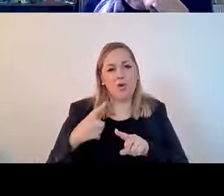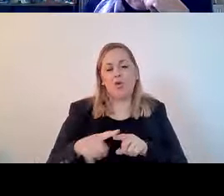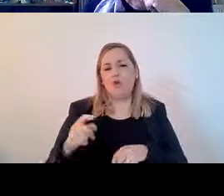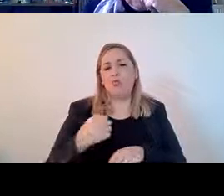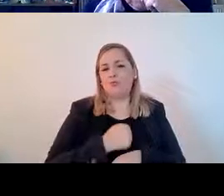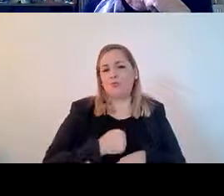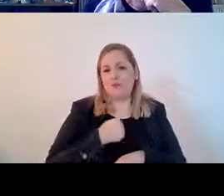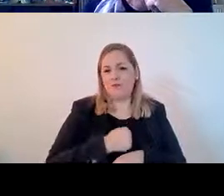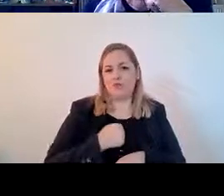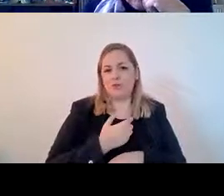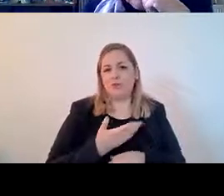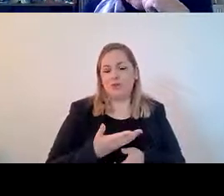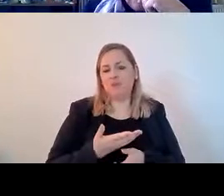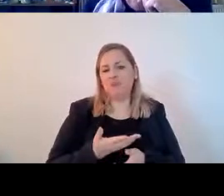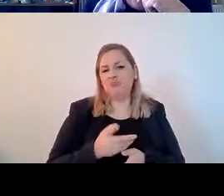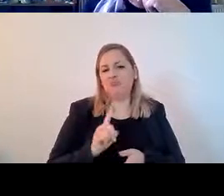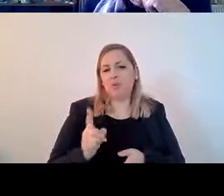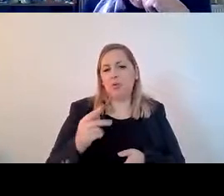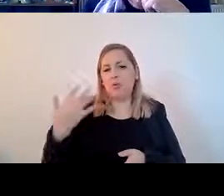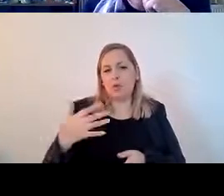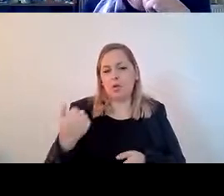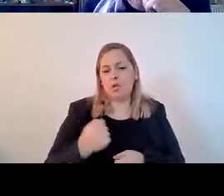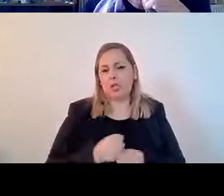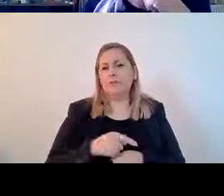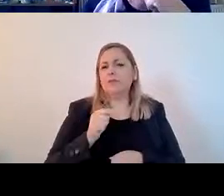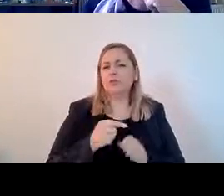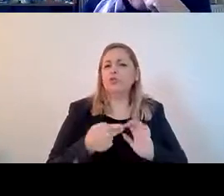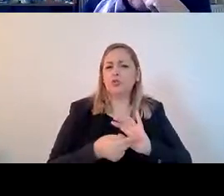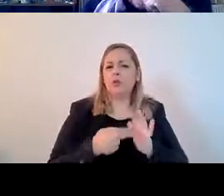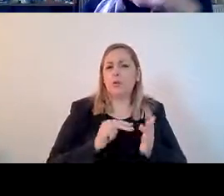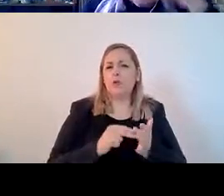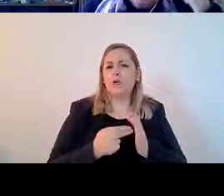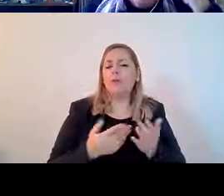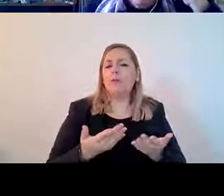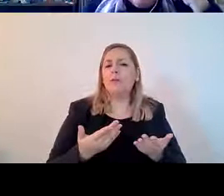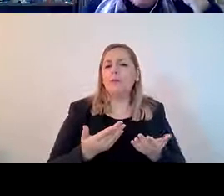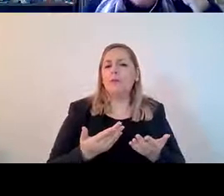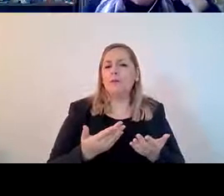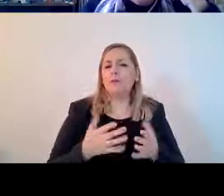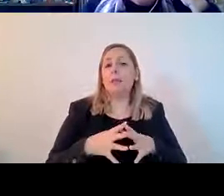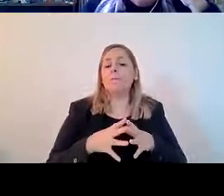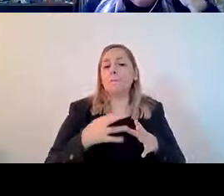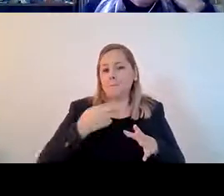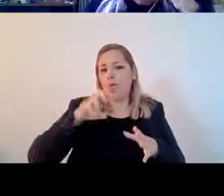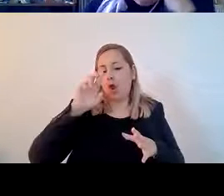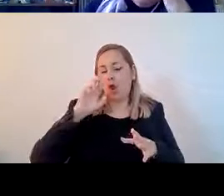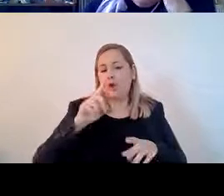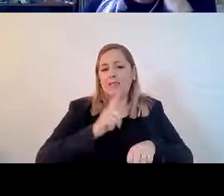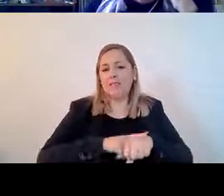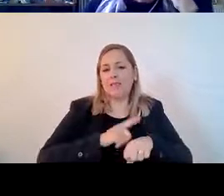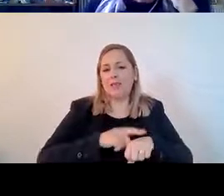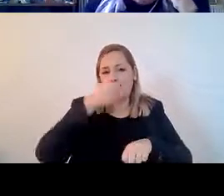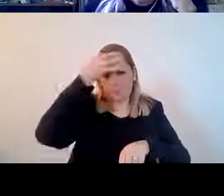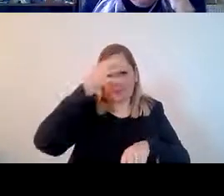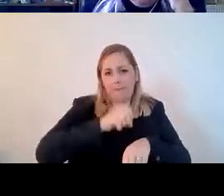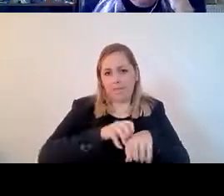tiene tanta importancia, y estos problemas principales habrían sido más graves durante la pandemia comparado con